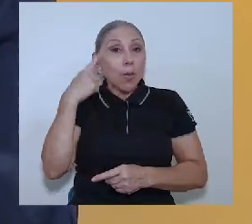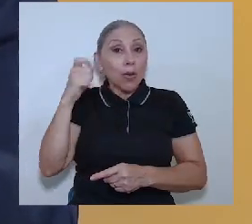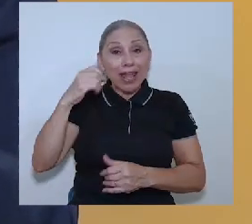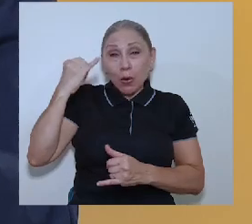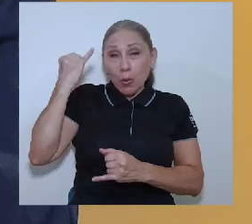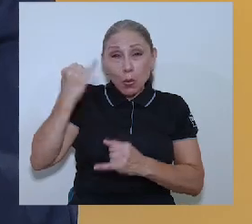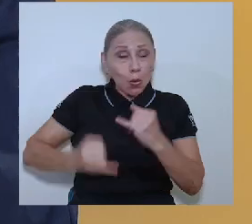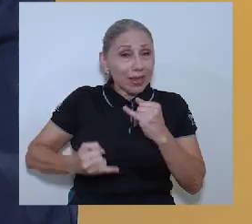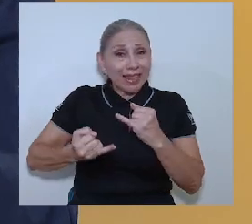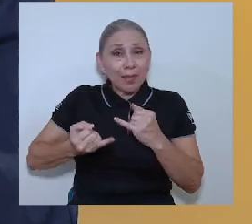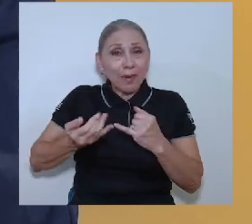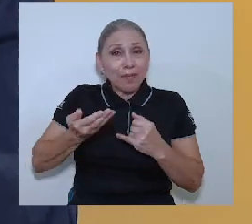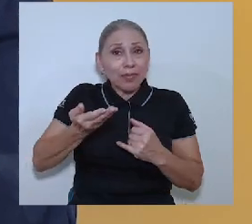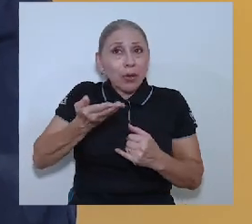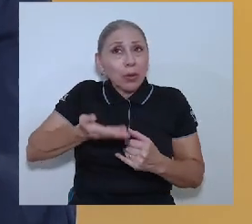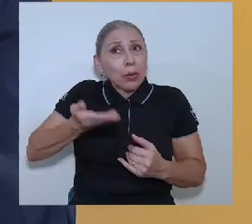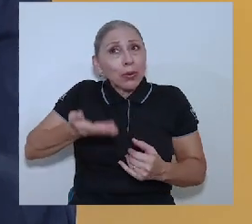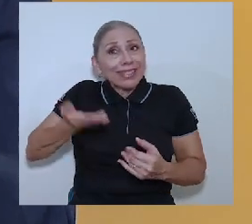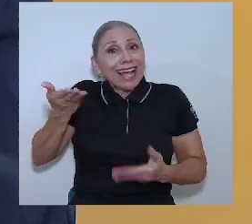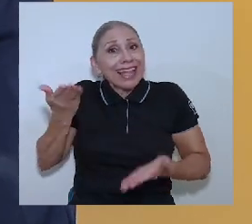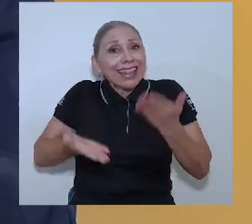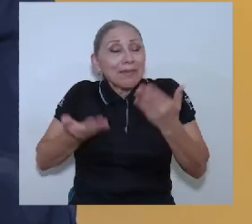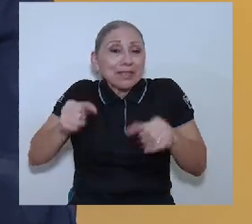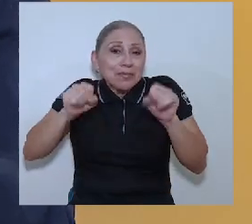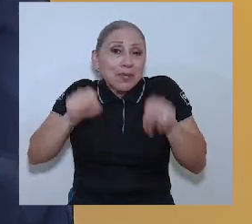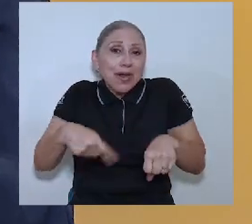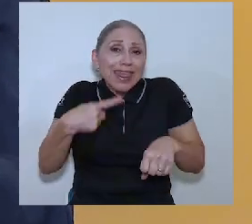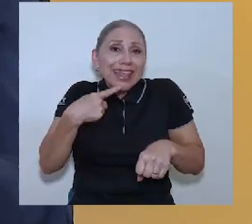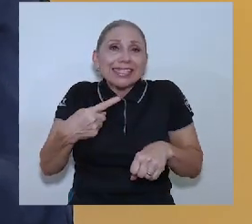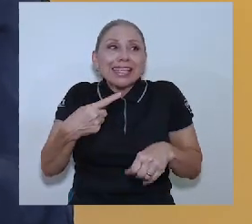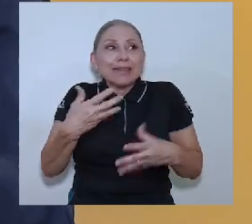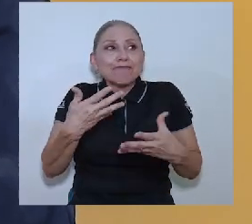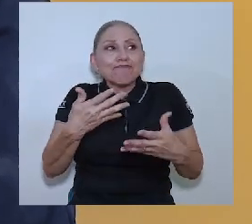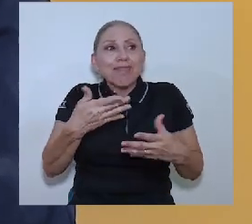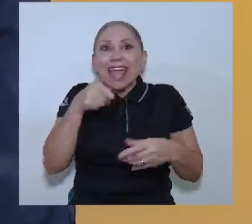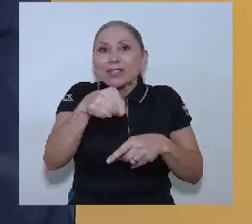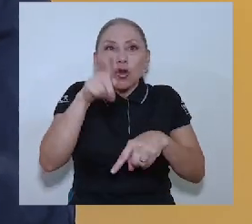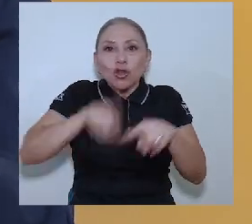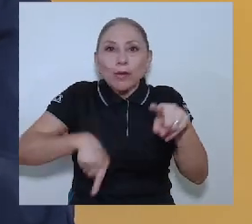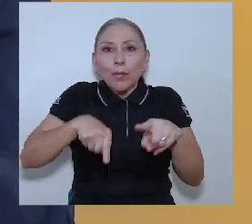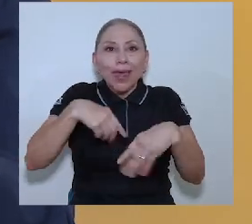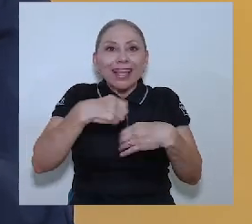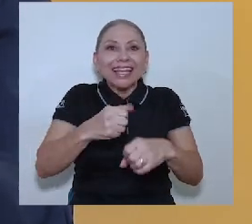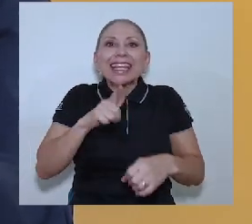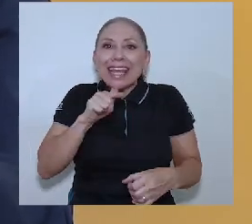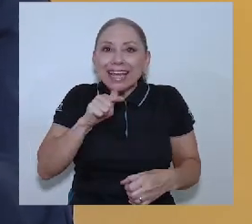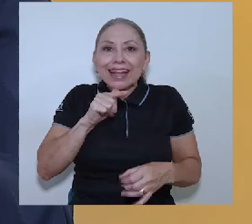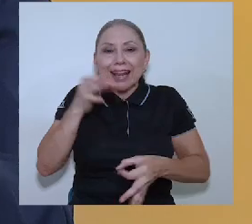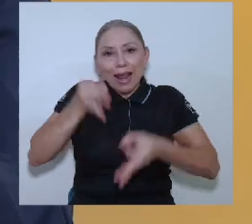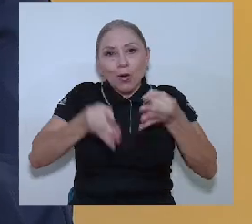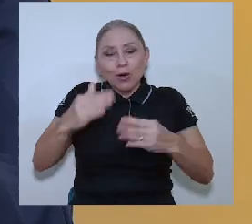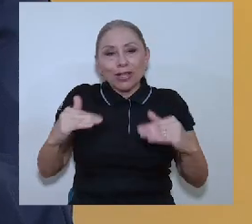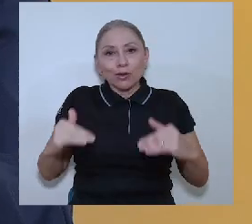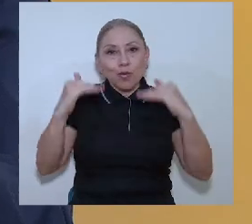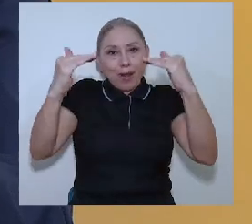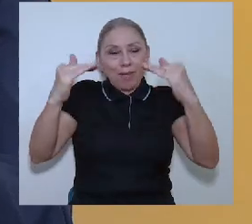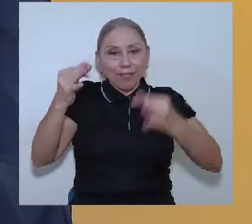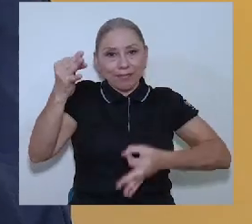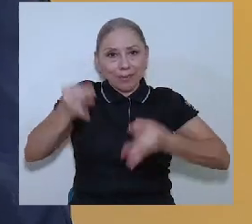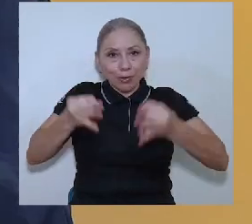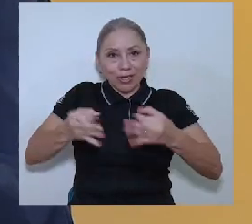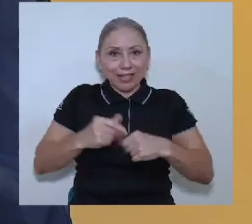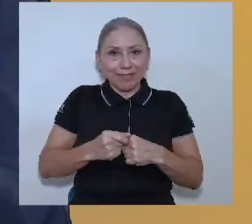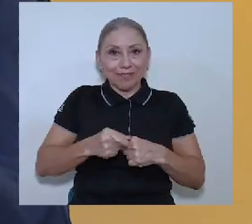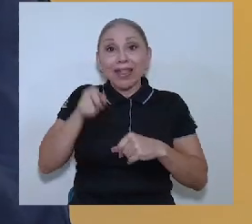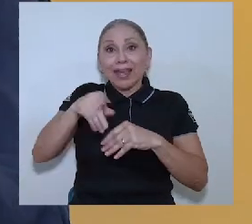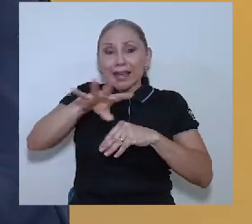último bastión que puede de pronto decir esto no se puede hacer es la Corte Suprema de Justicia.